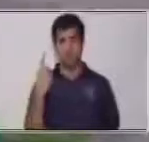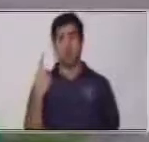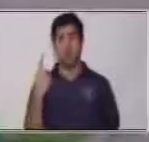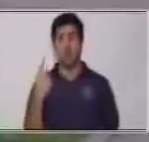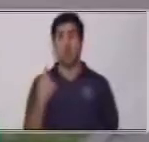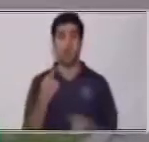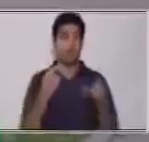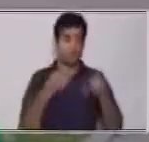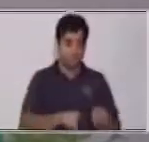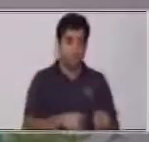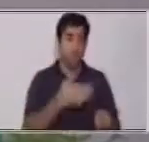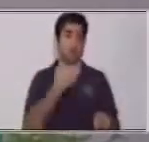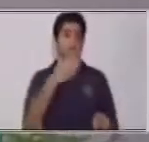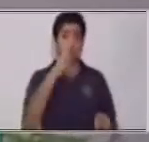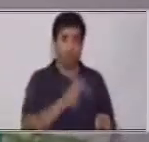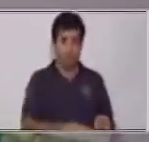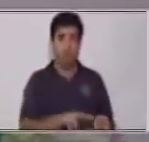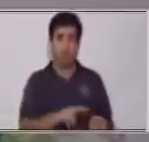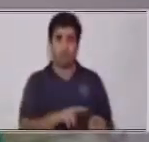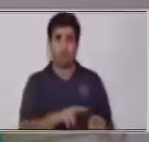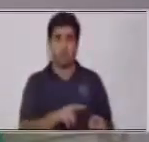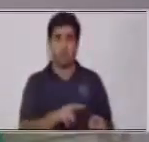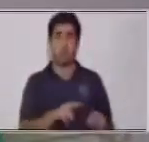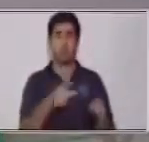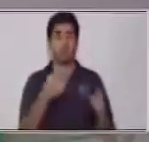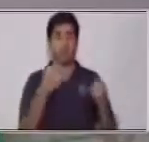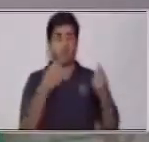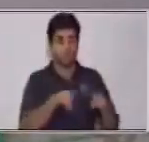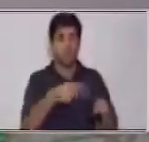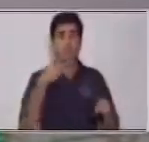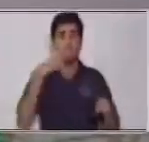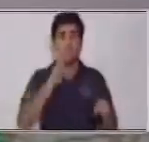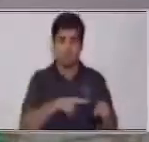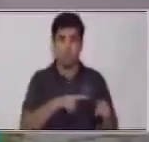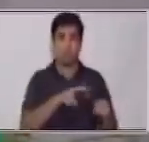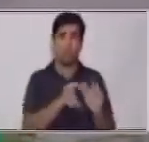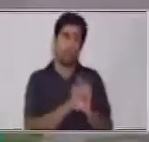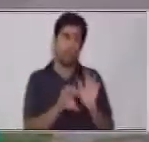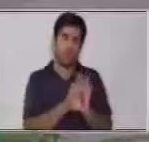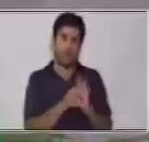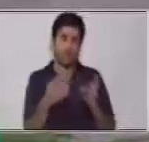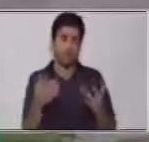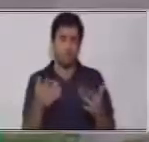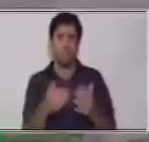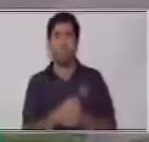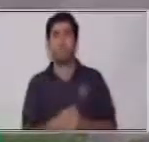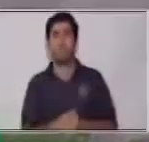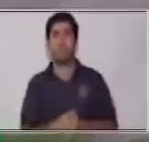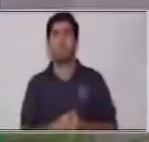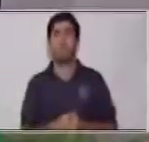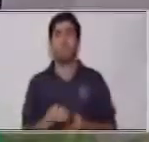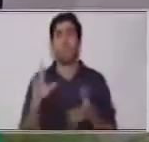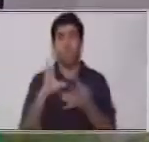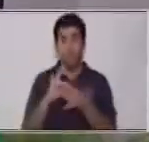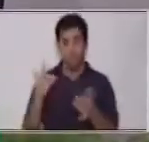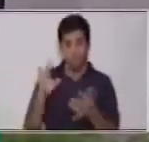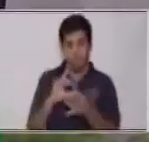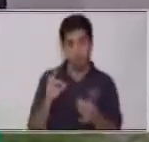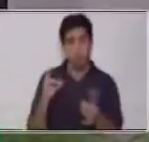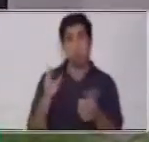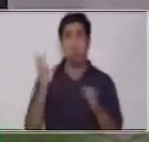Y cuando hablamos de hechos reales, nos referimos a las anécdotas, a las